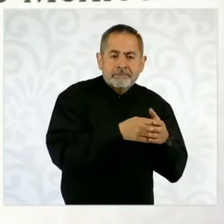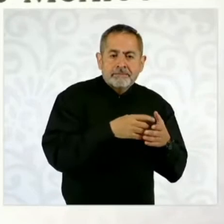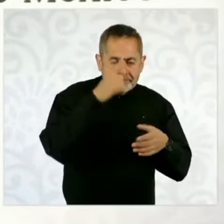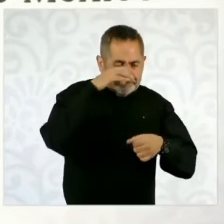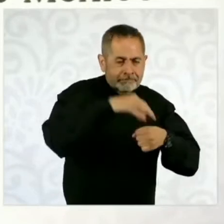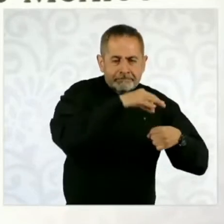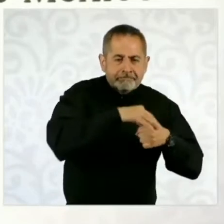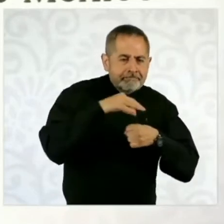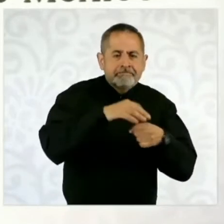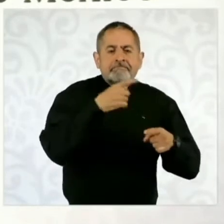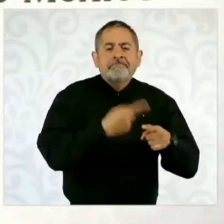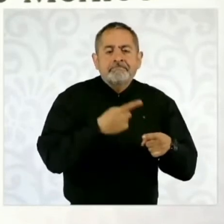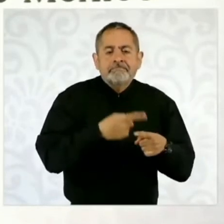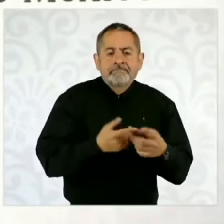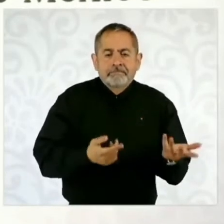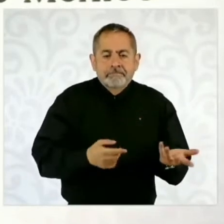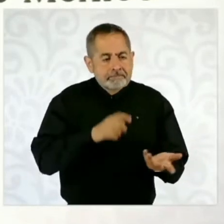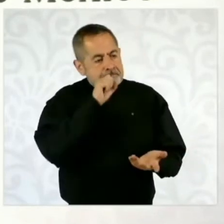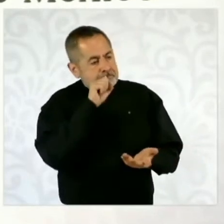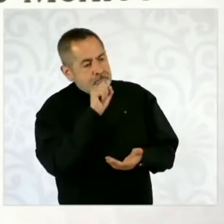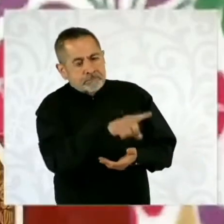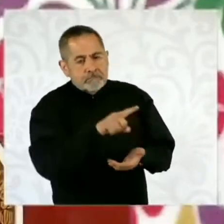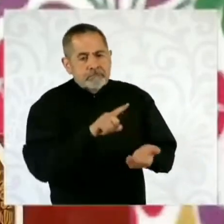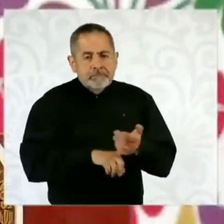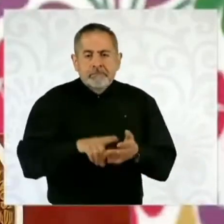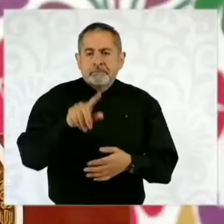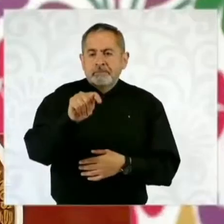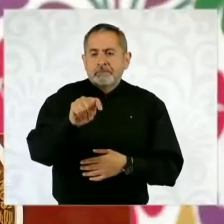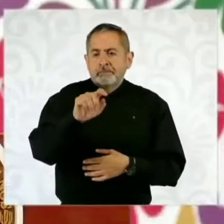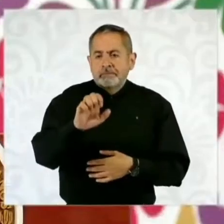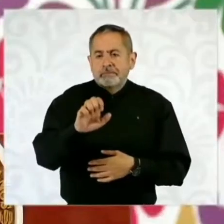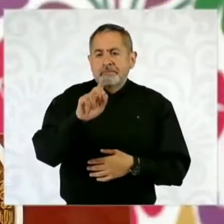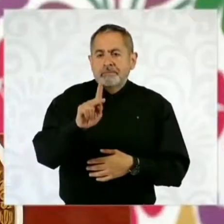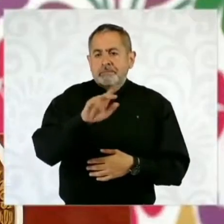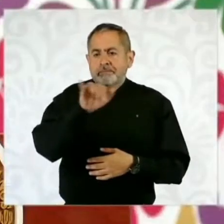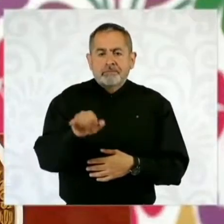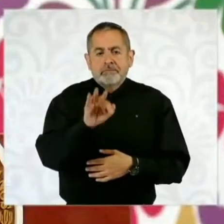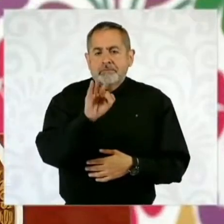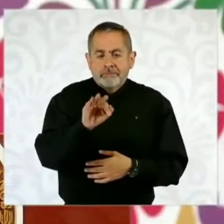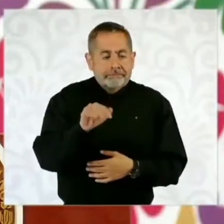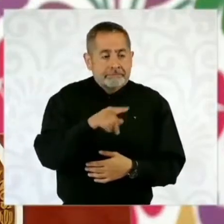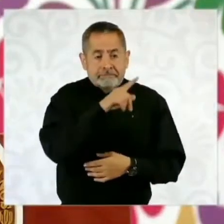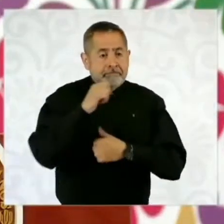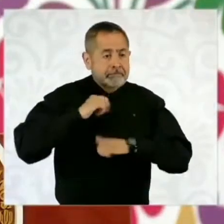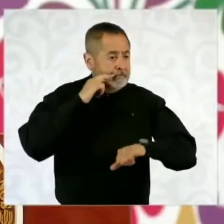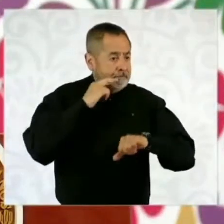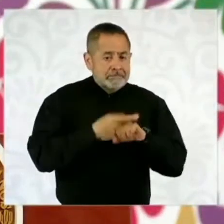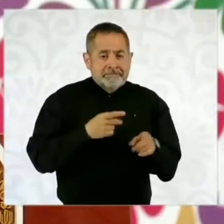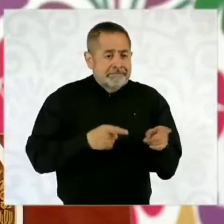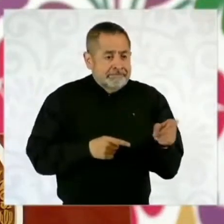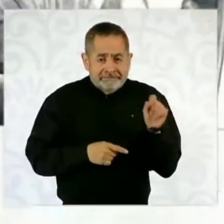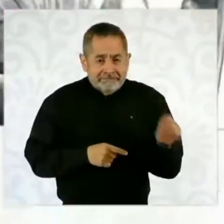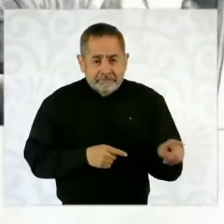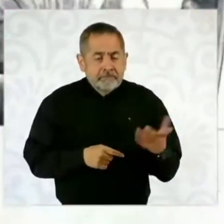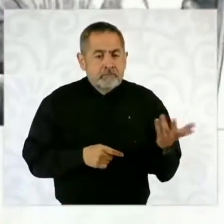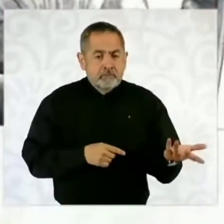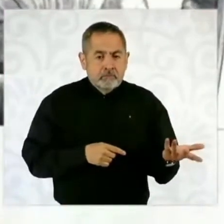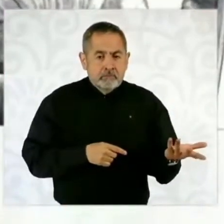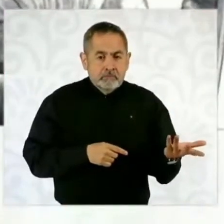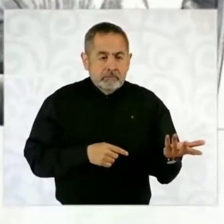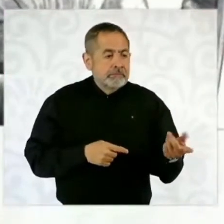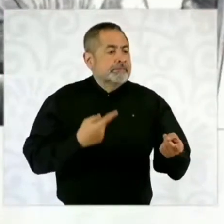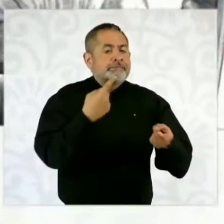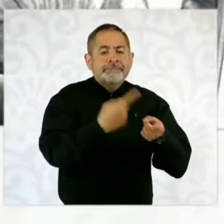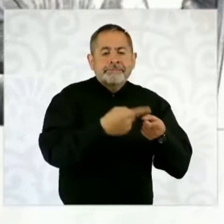electorales? El Tribunal Superior del Poder Judicial de la Federación. El